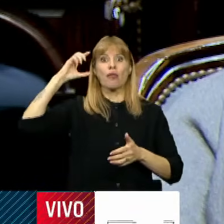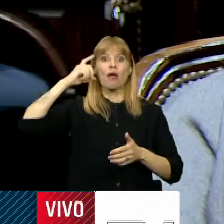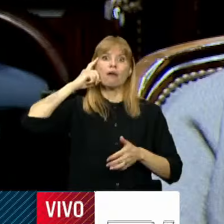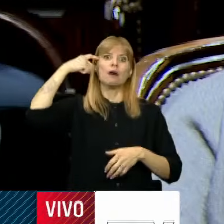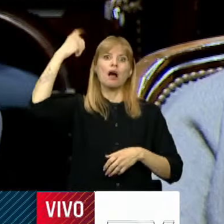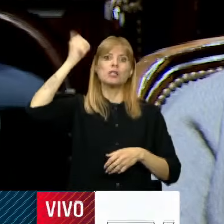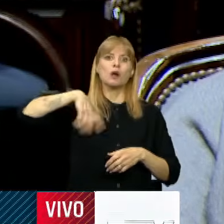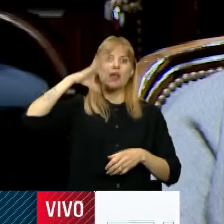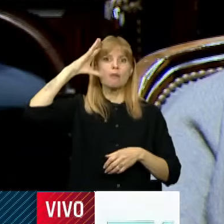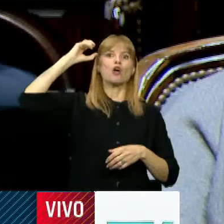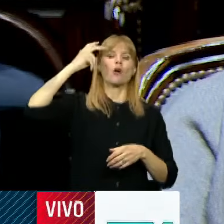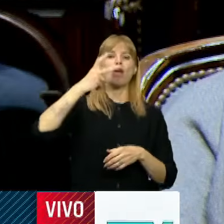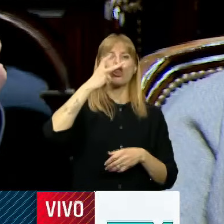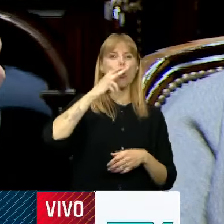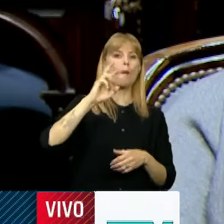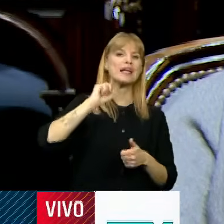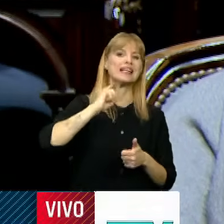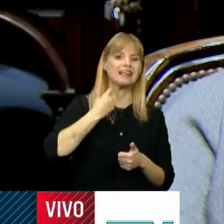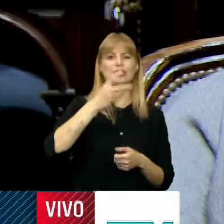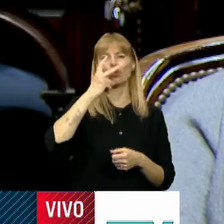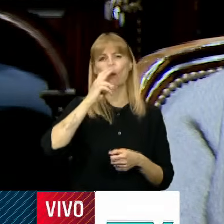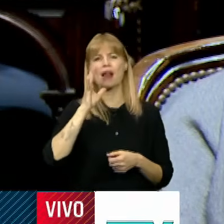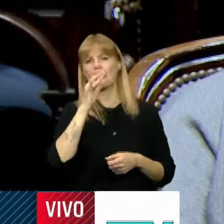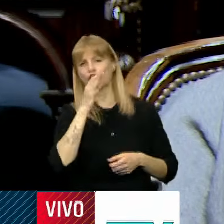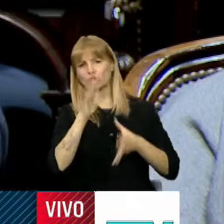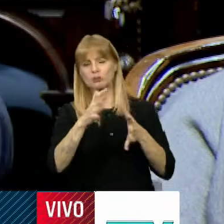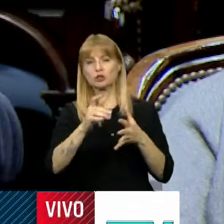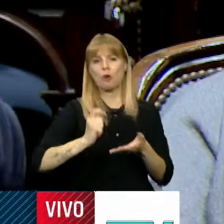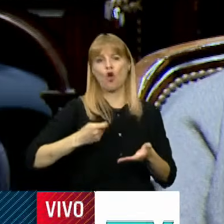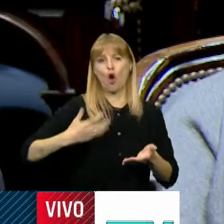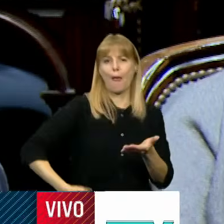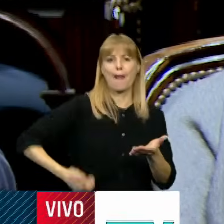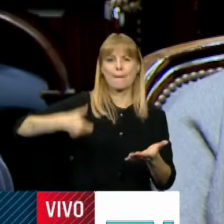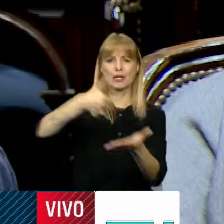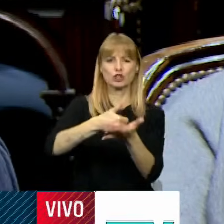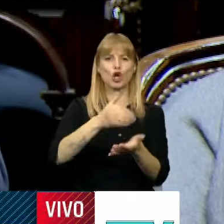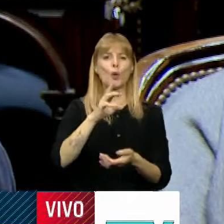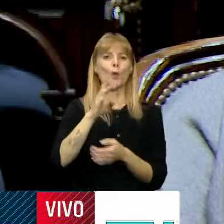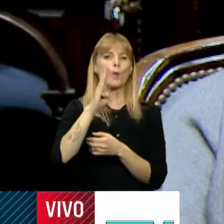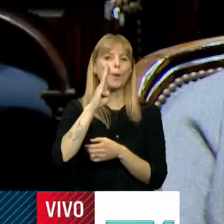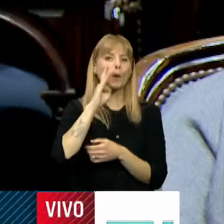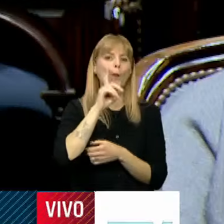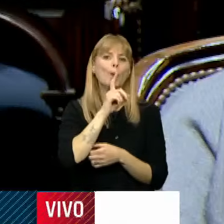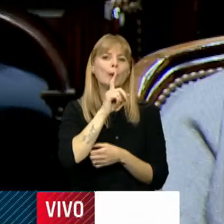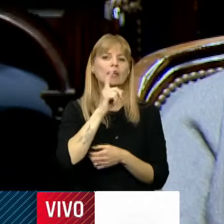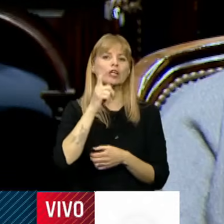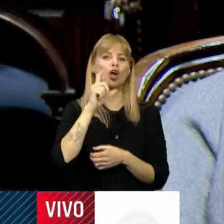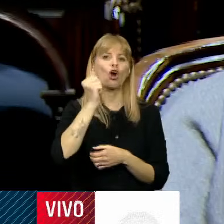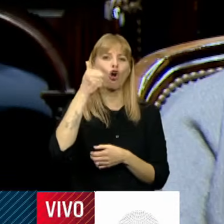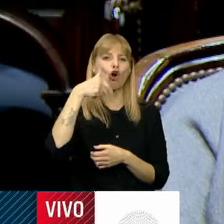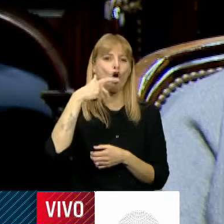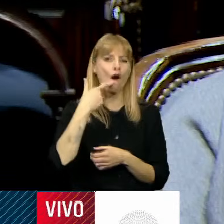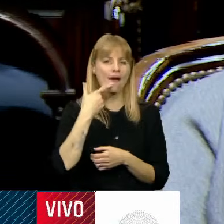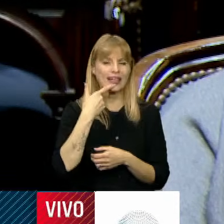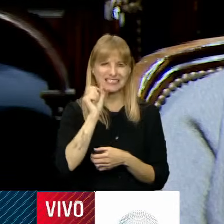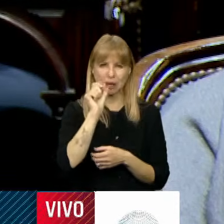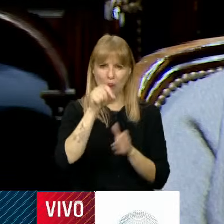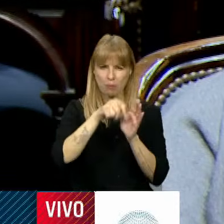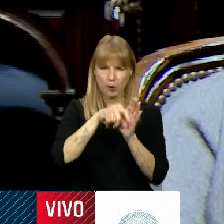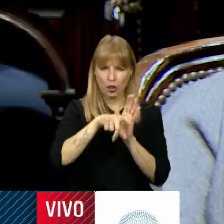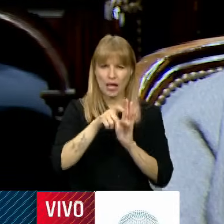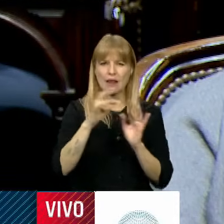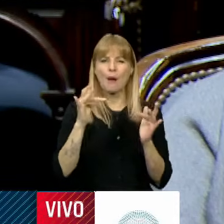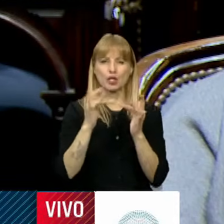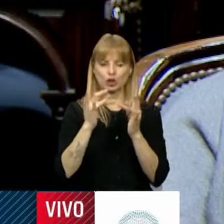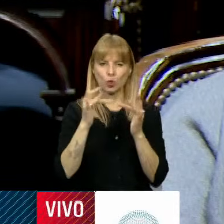2014 venía invirtiendo en Bitcoin, y eso lo llevó a tener una suma de $500.000